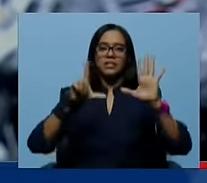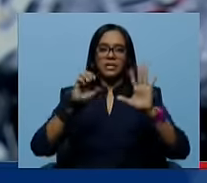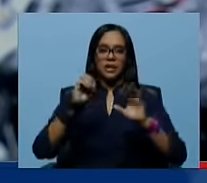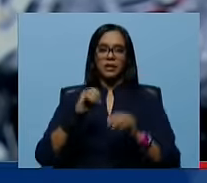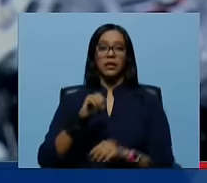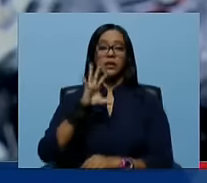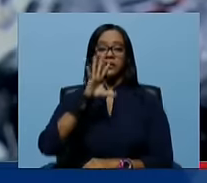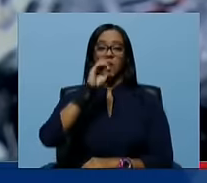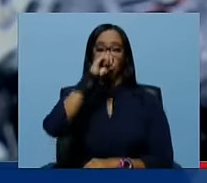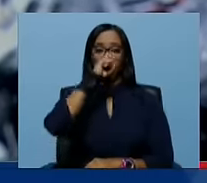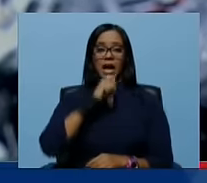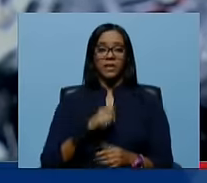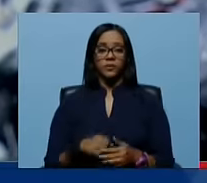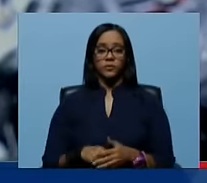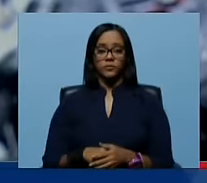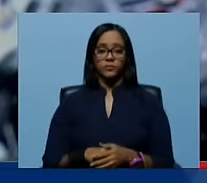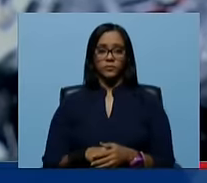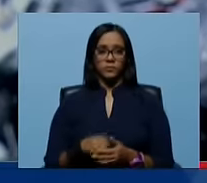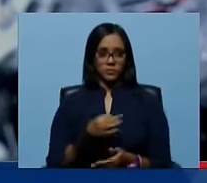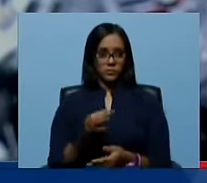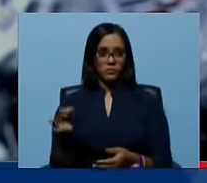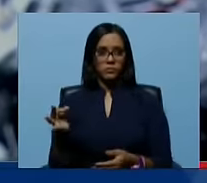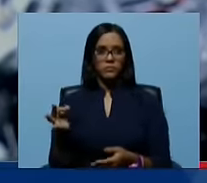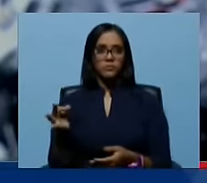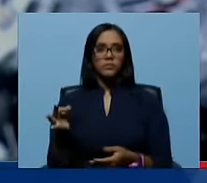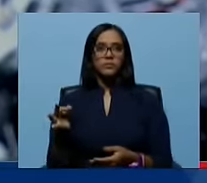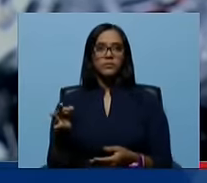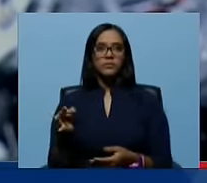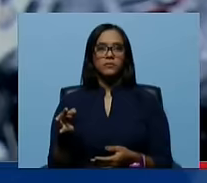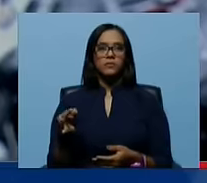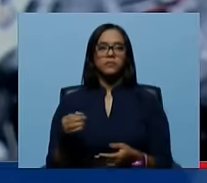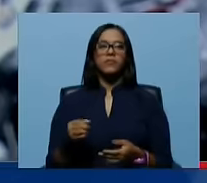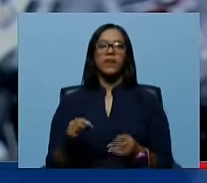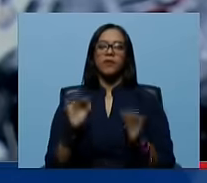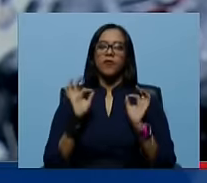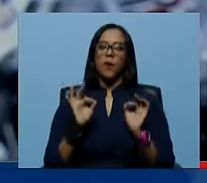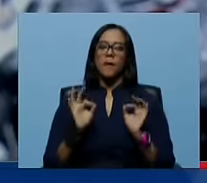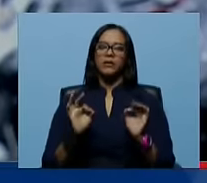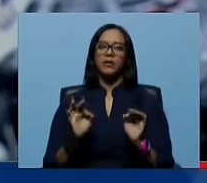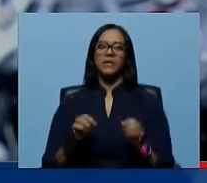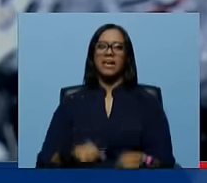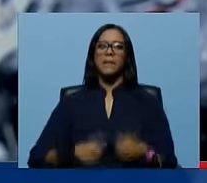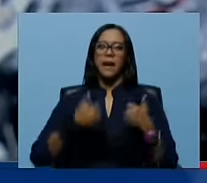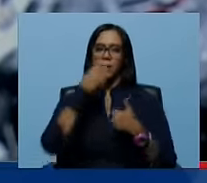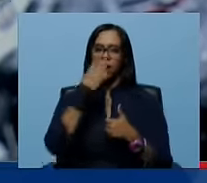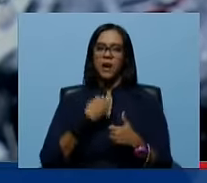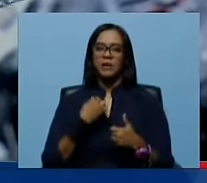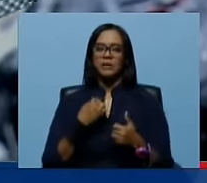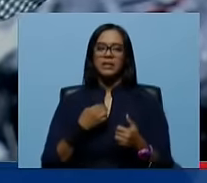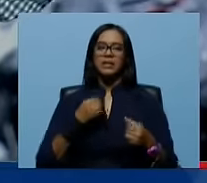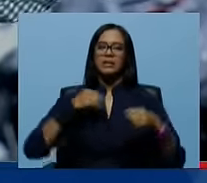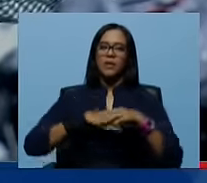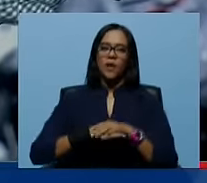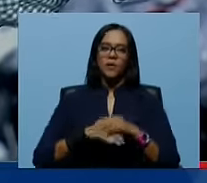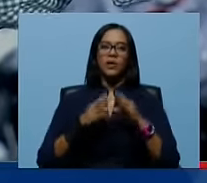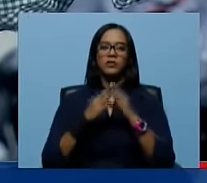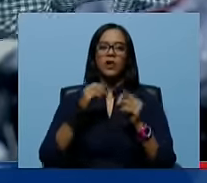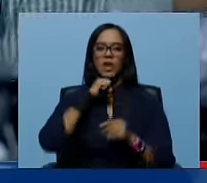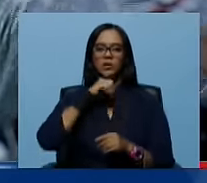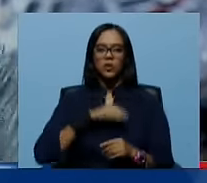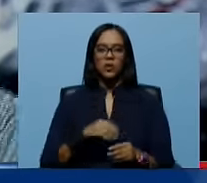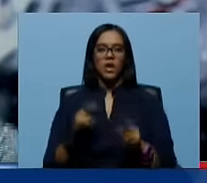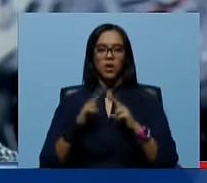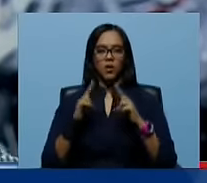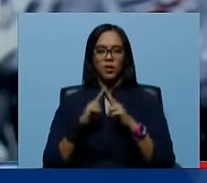50 años, correcto. Y fue el momento que más miseria se acumuló en toda la historia